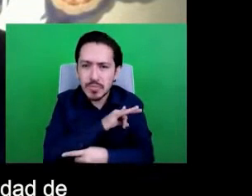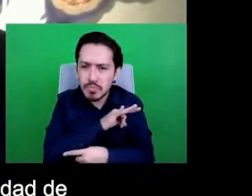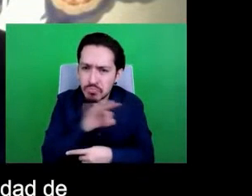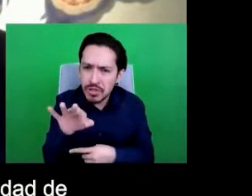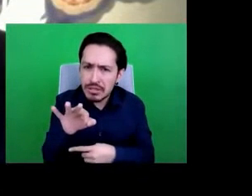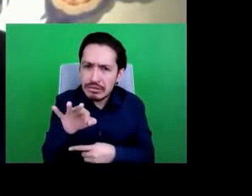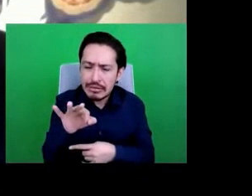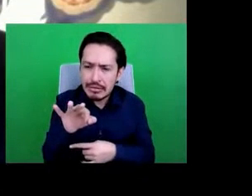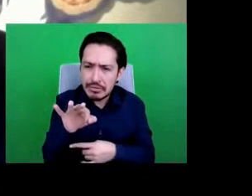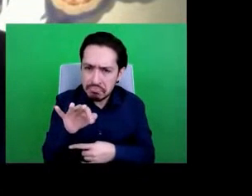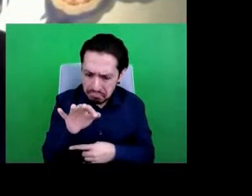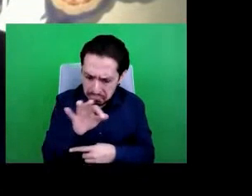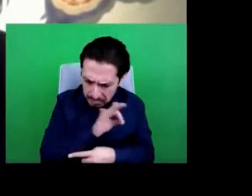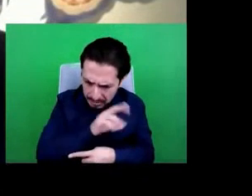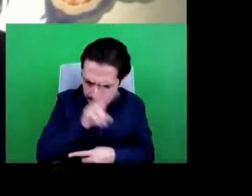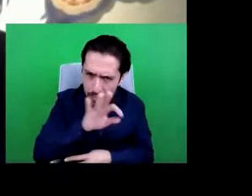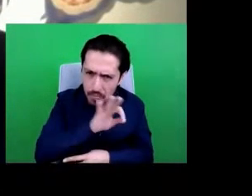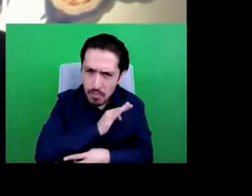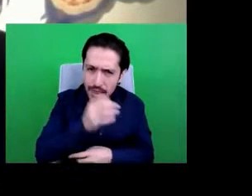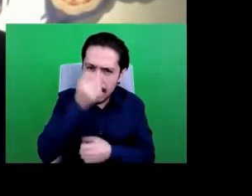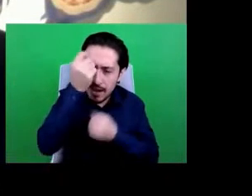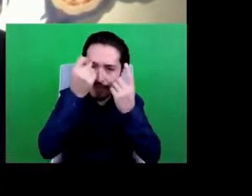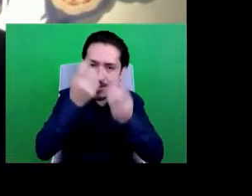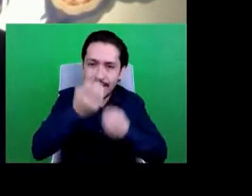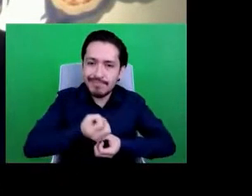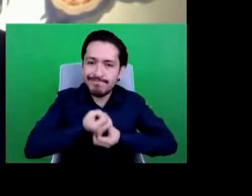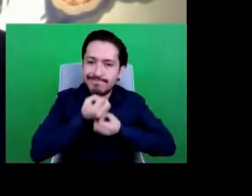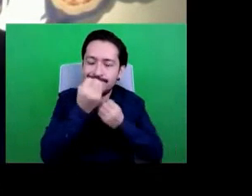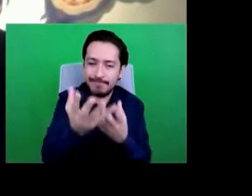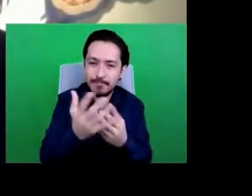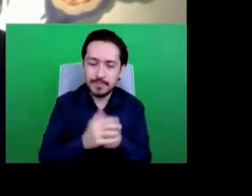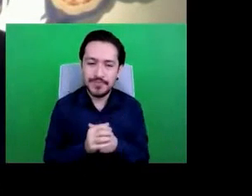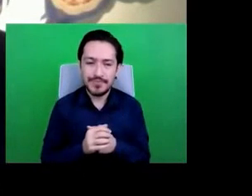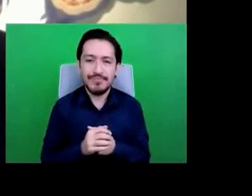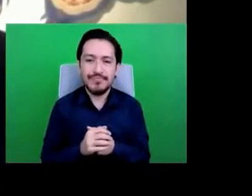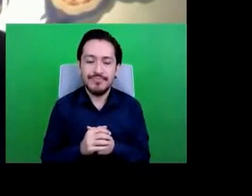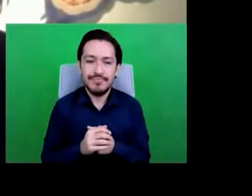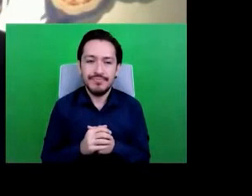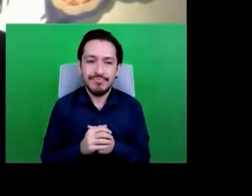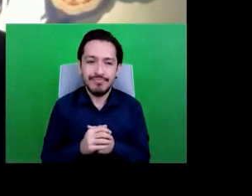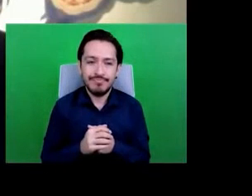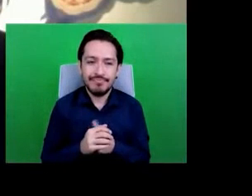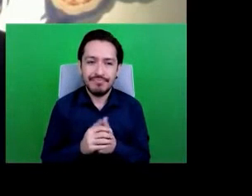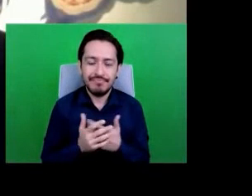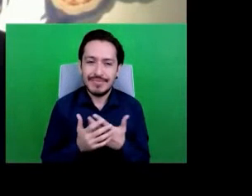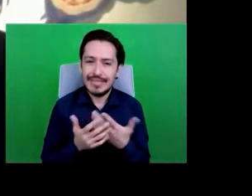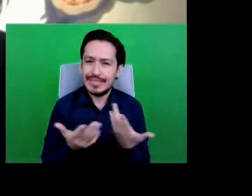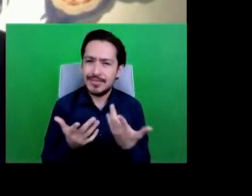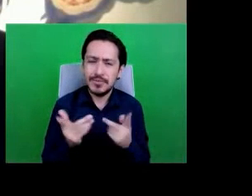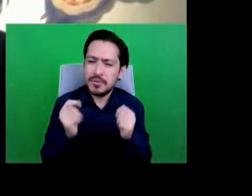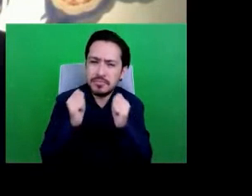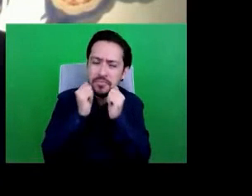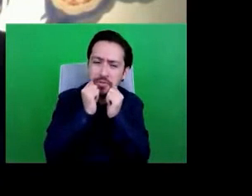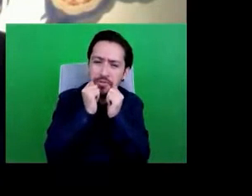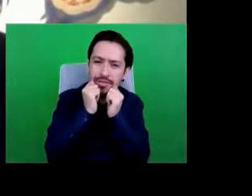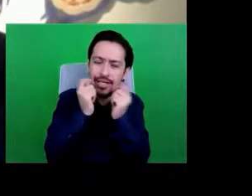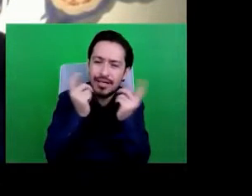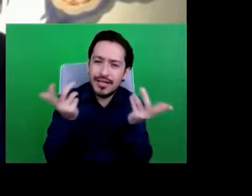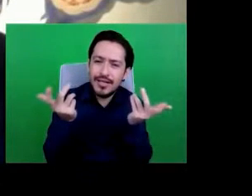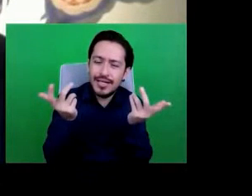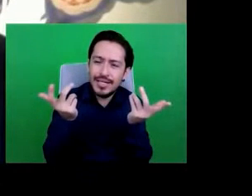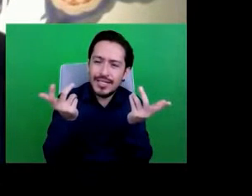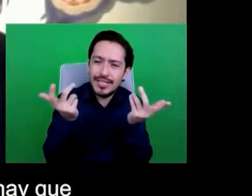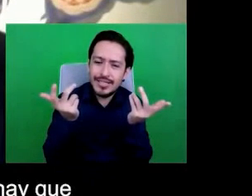su creatividad. Y sin importar lo restringidas que sean las circunstancias, a lo